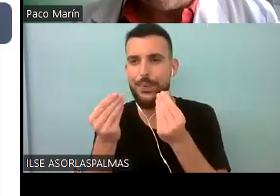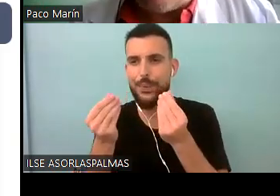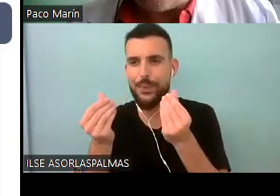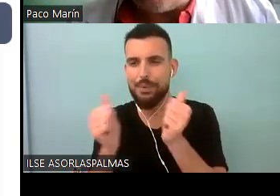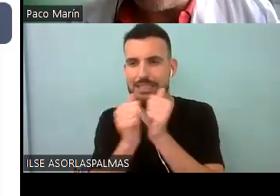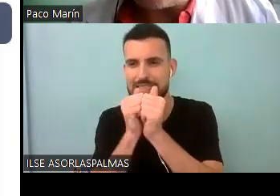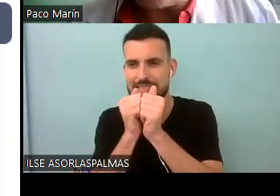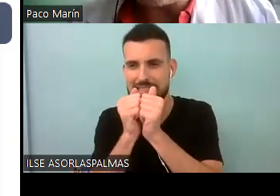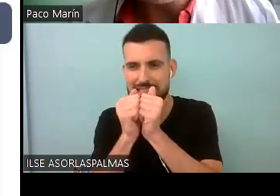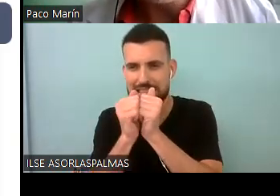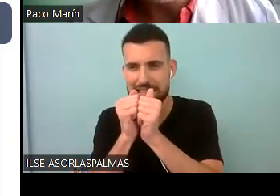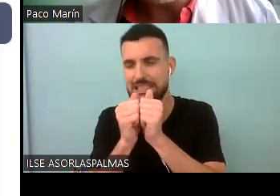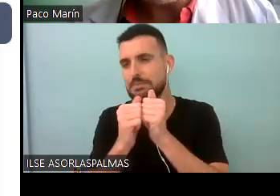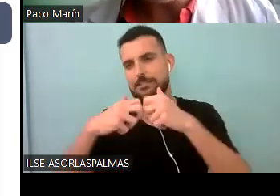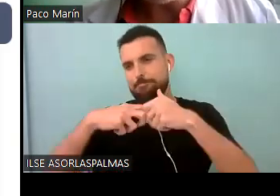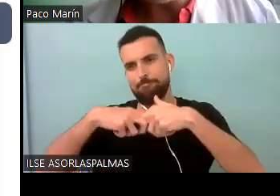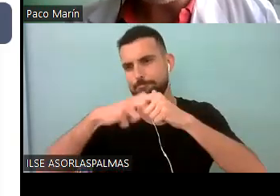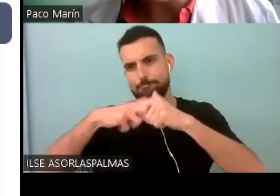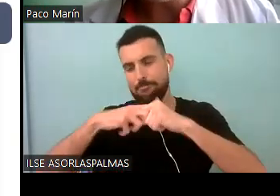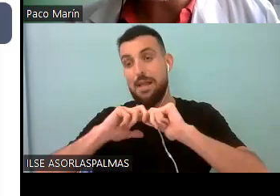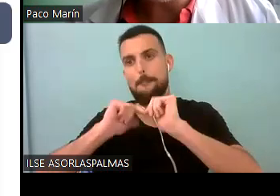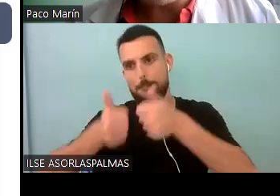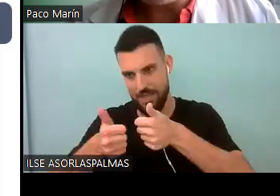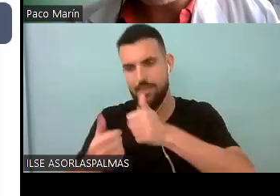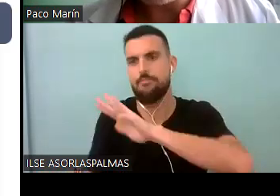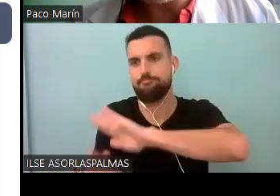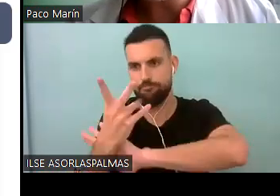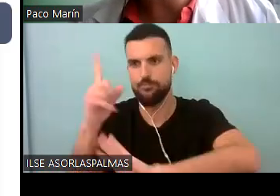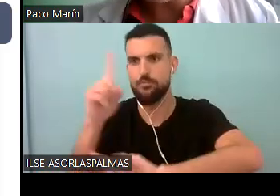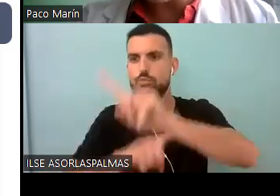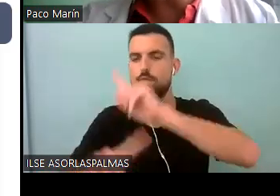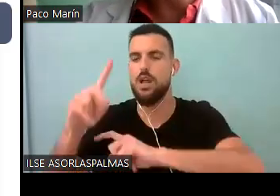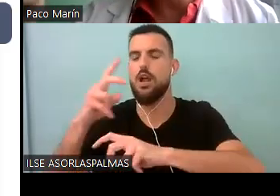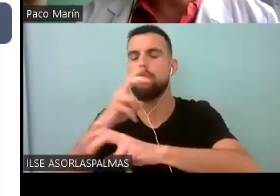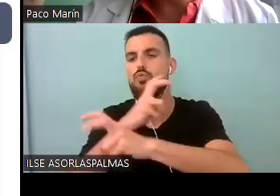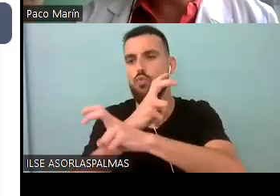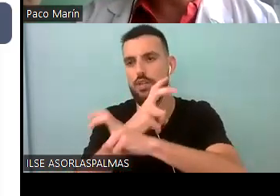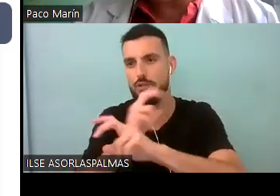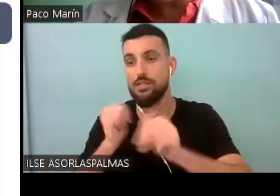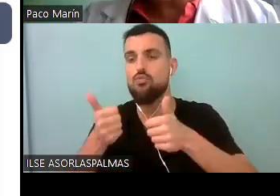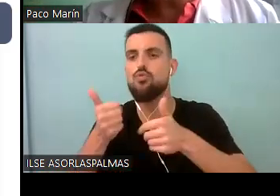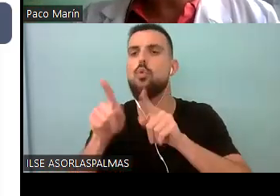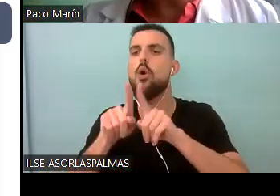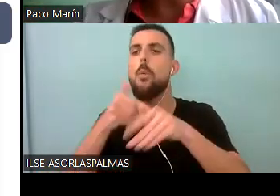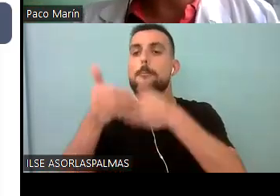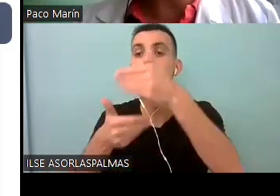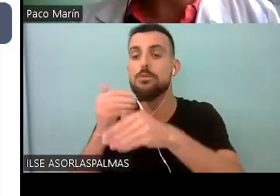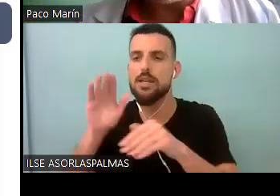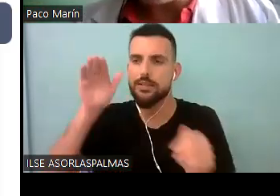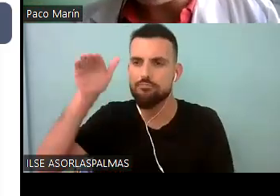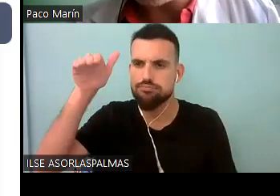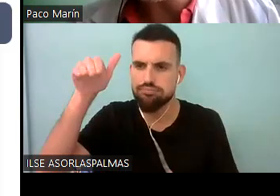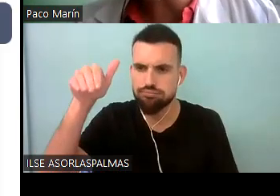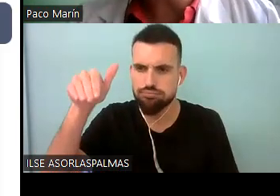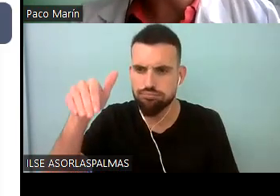la regeneración ósea, de manera que a partir de los 40 años aparece un proceso de declive en la masa, en la